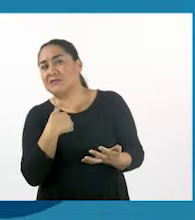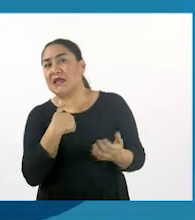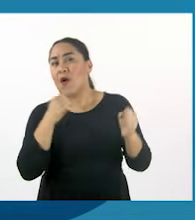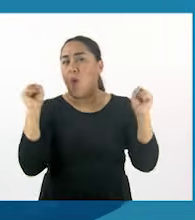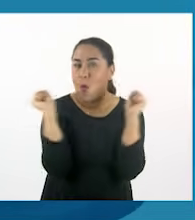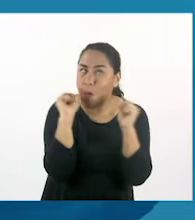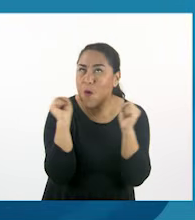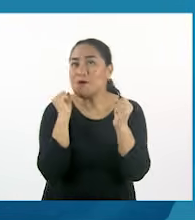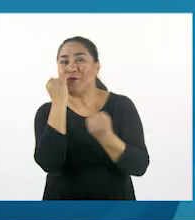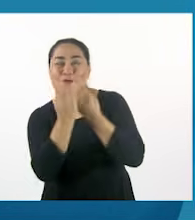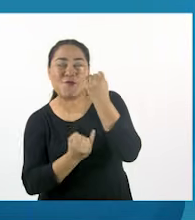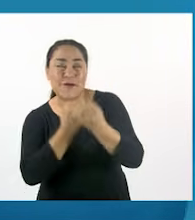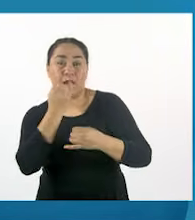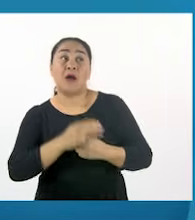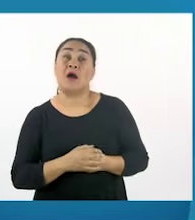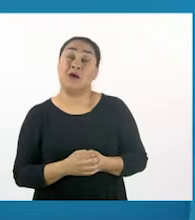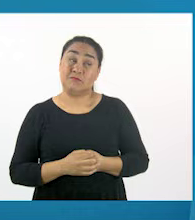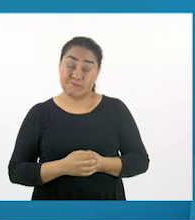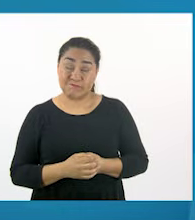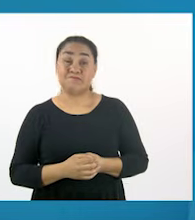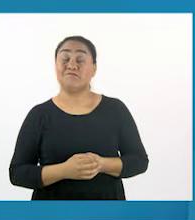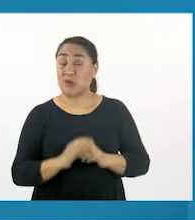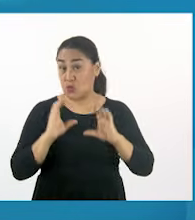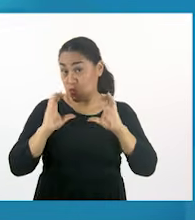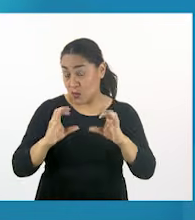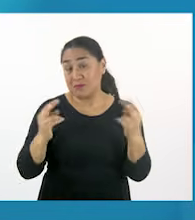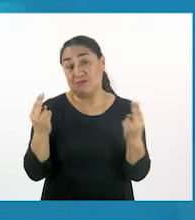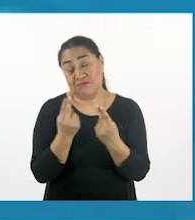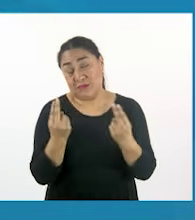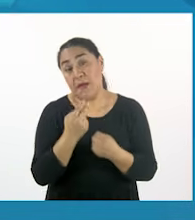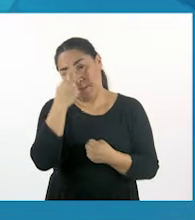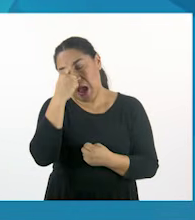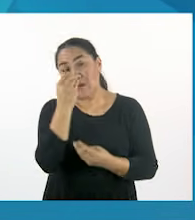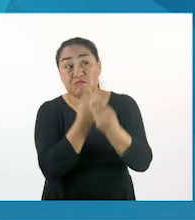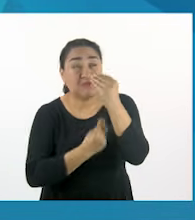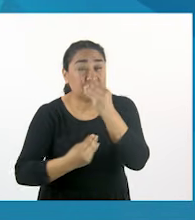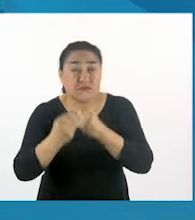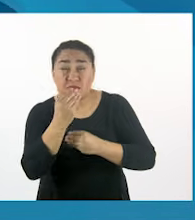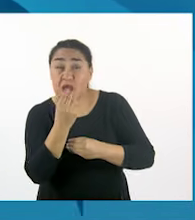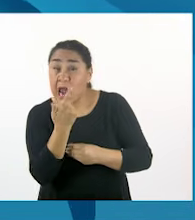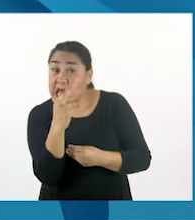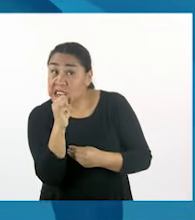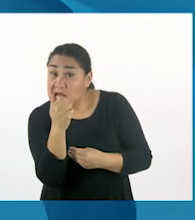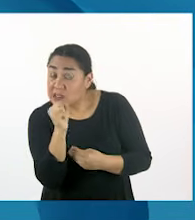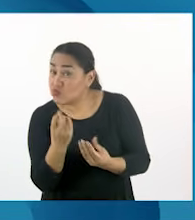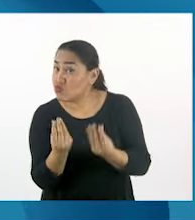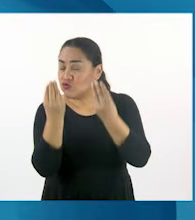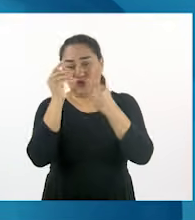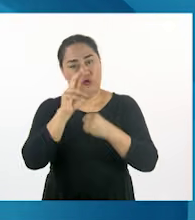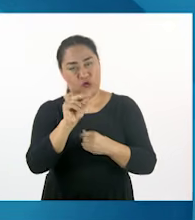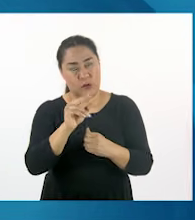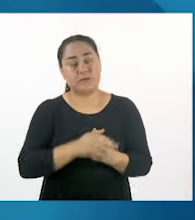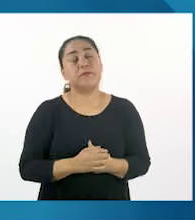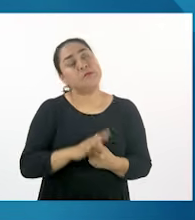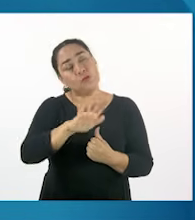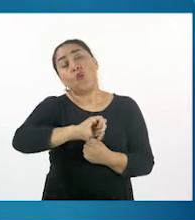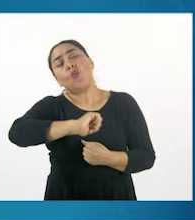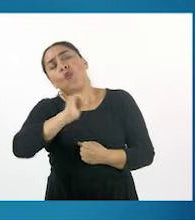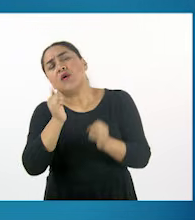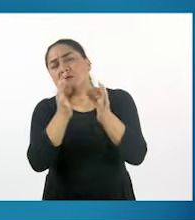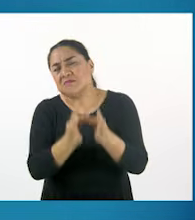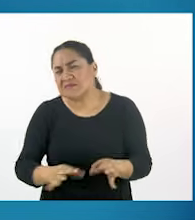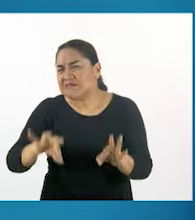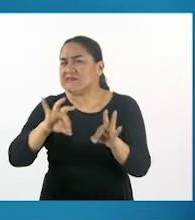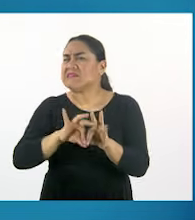Entonces, sí hay que tener cuidado con consumir alimentos con mucha grasa. Otra parte importante